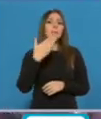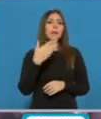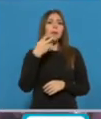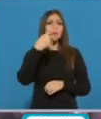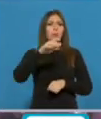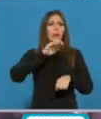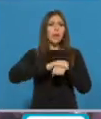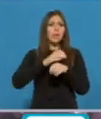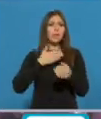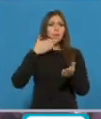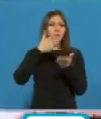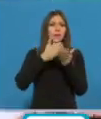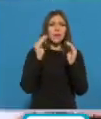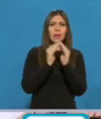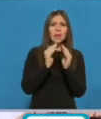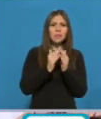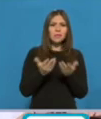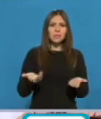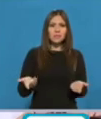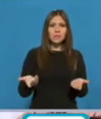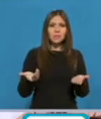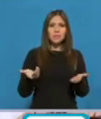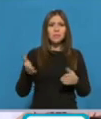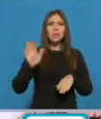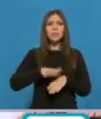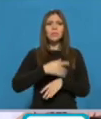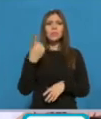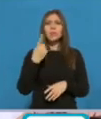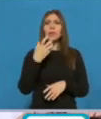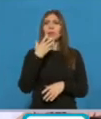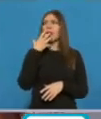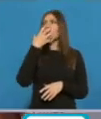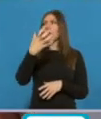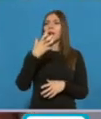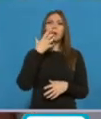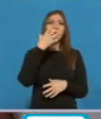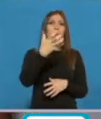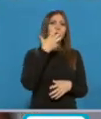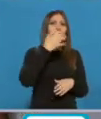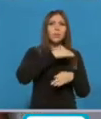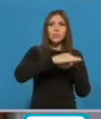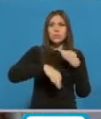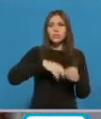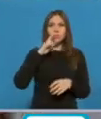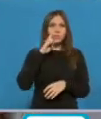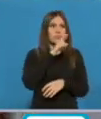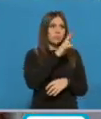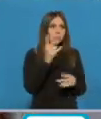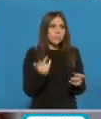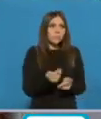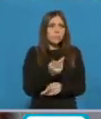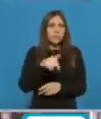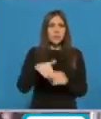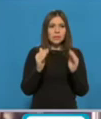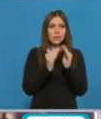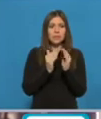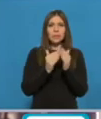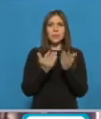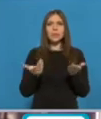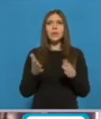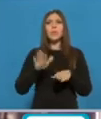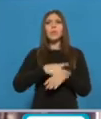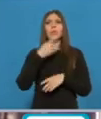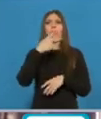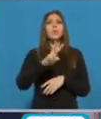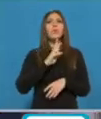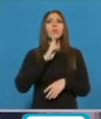mi casa me ponían cara de... ¿Por qué gritan? Porque gritan todos, ¿no? O sea, ¿qué pasa en esta casa? Claro, el nivel de tono de